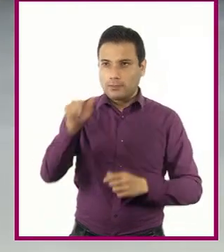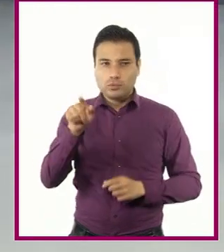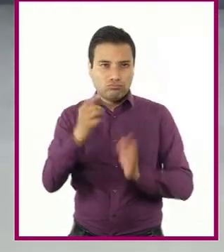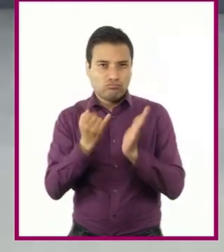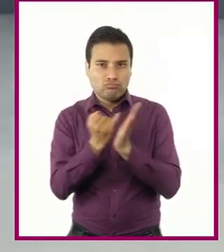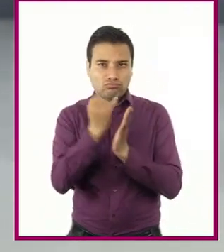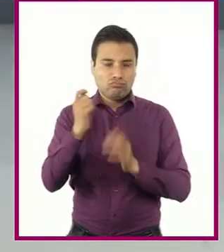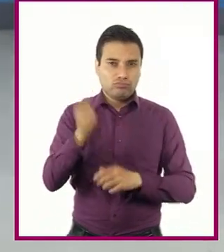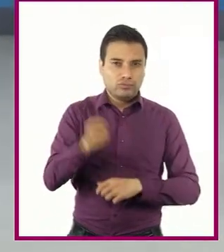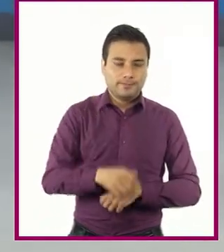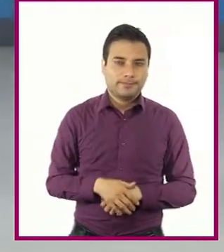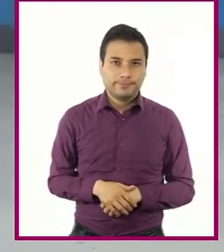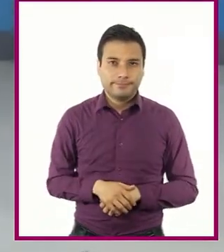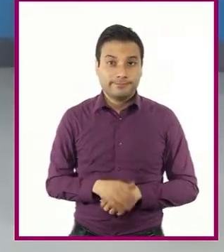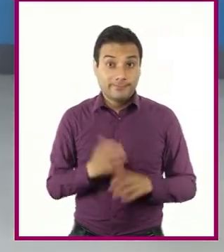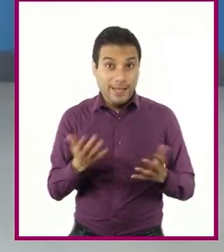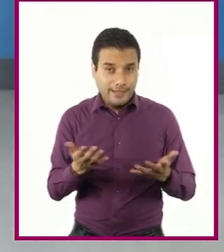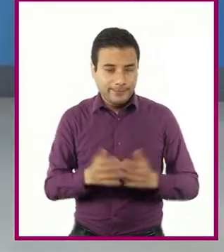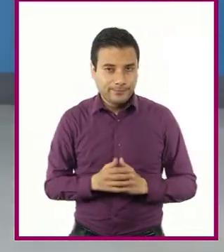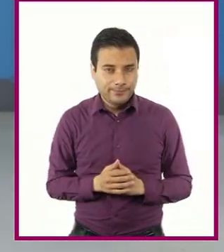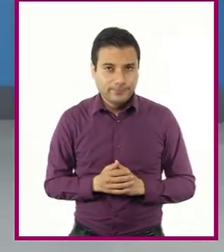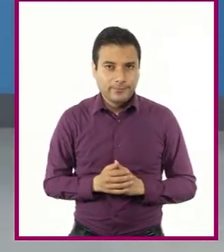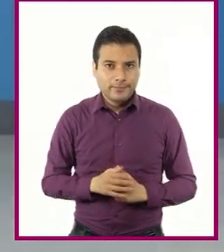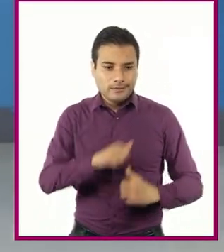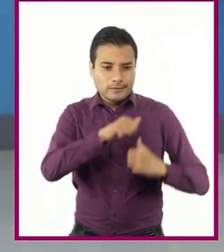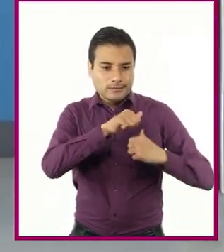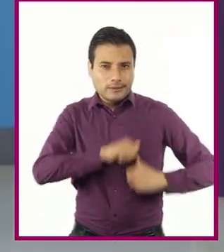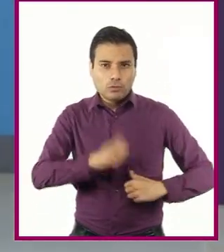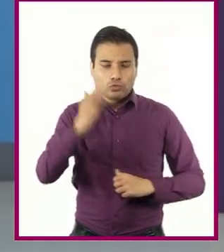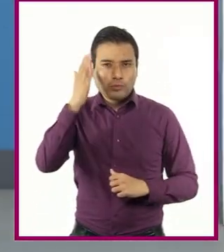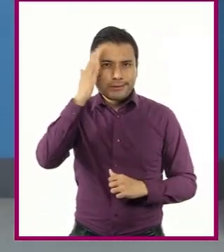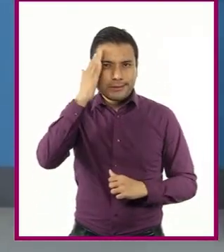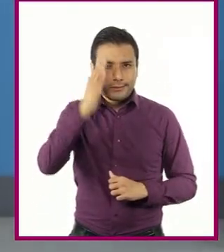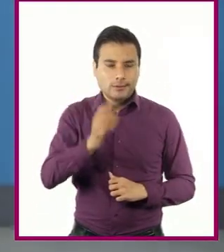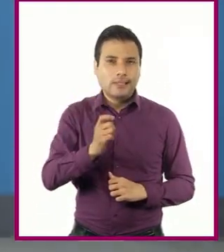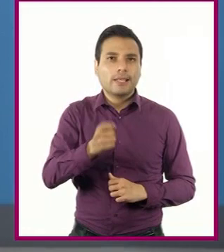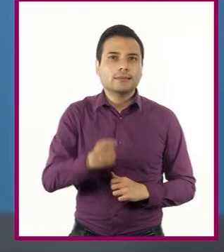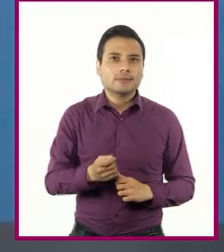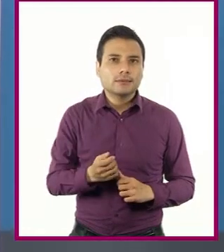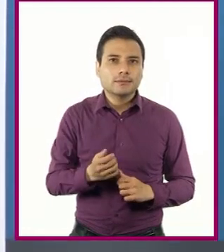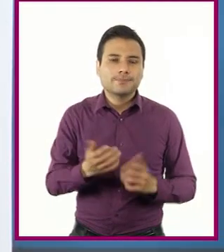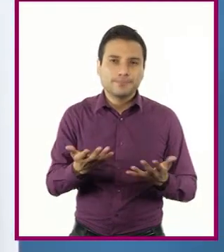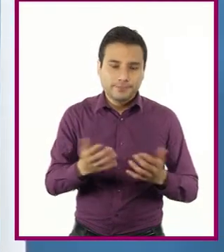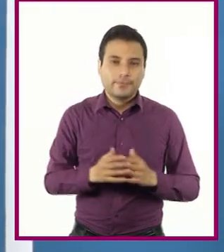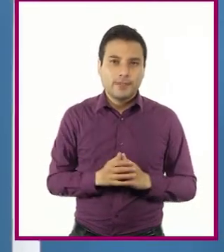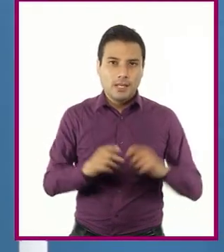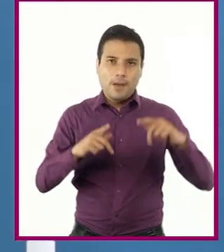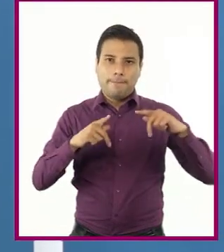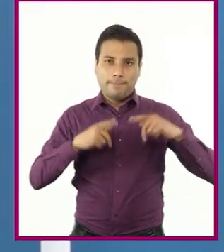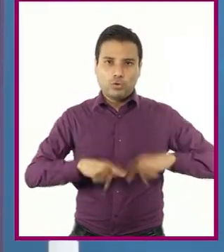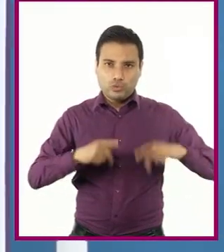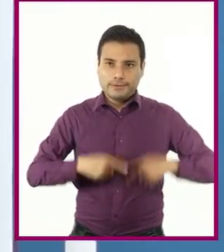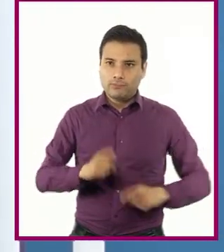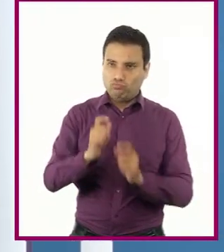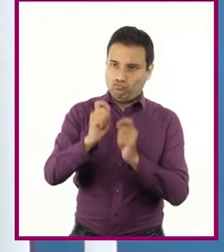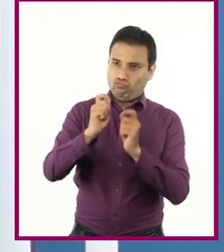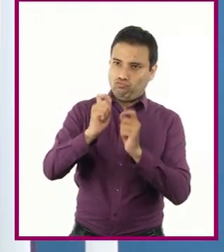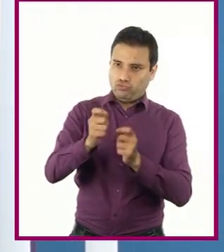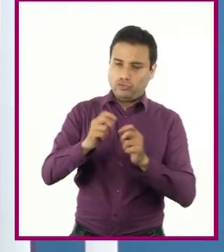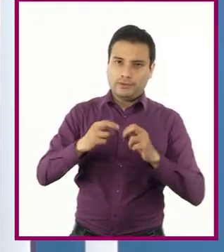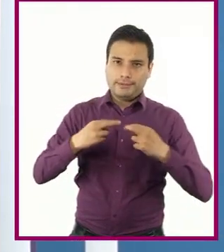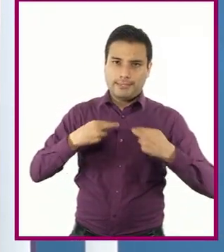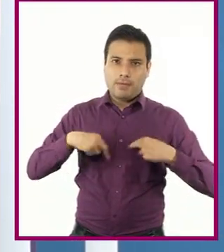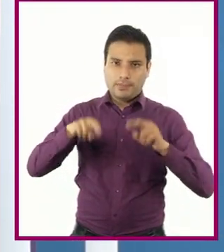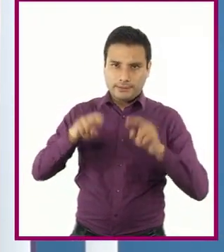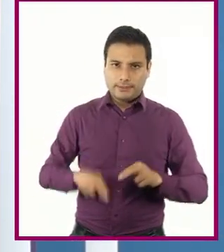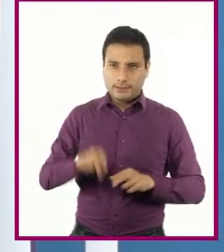Entonces, entendemos como autoridad el tributo del gobierno y personas que lo representan, por el cual